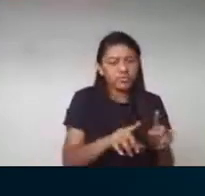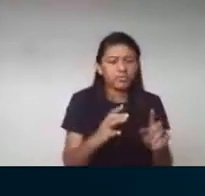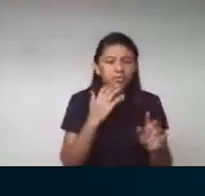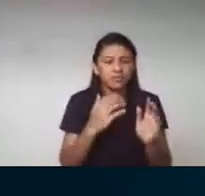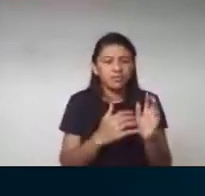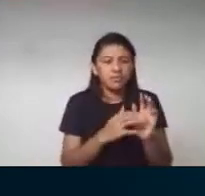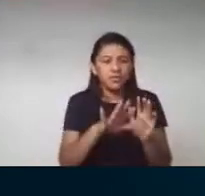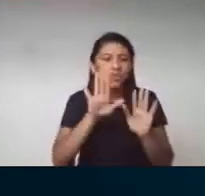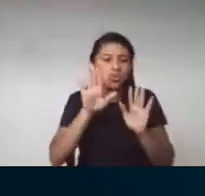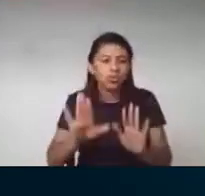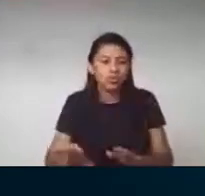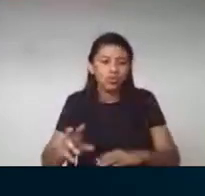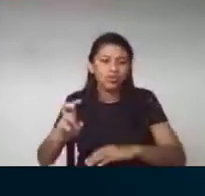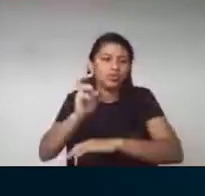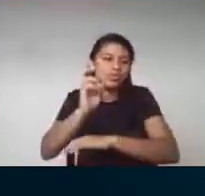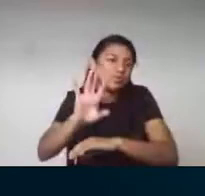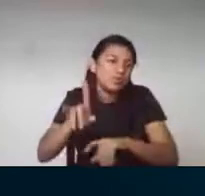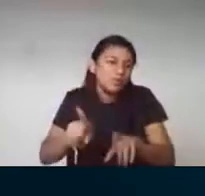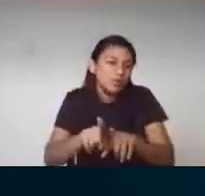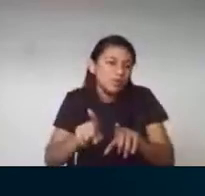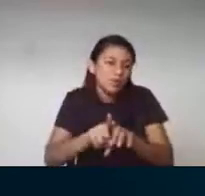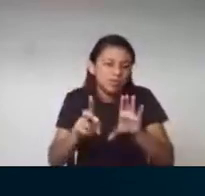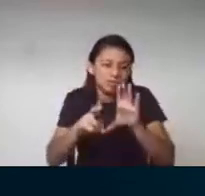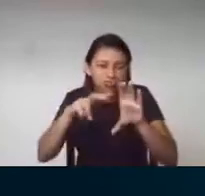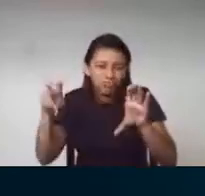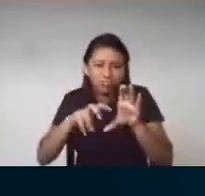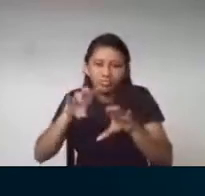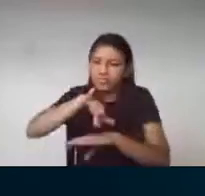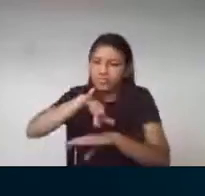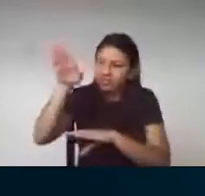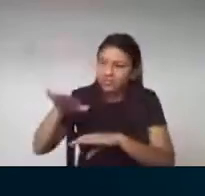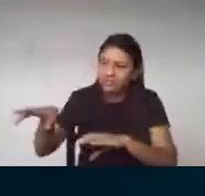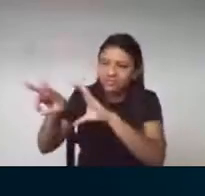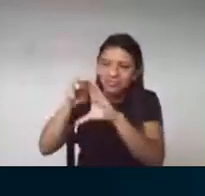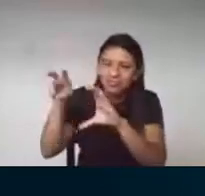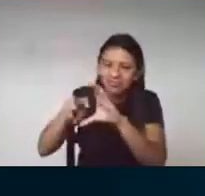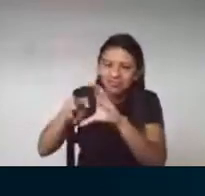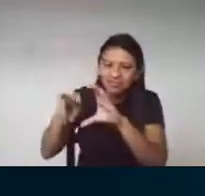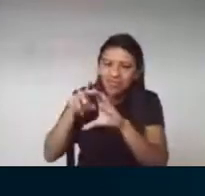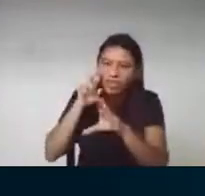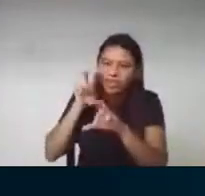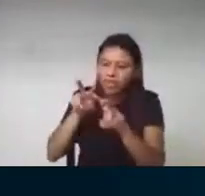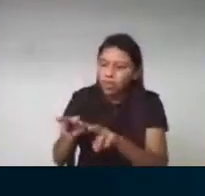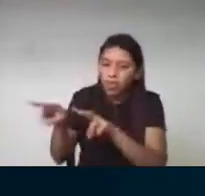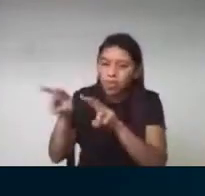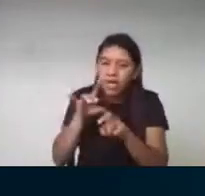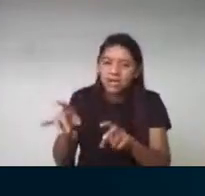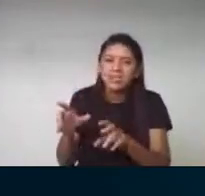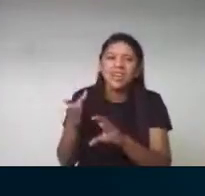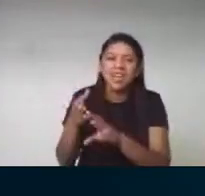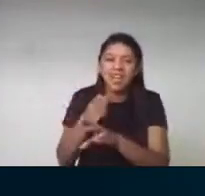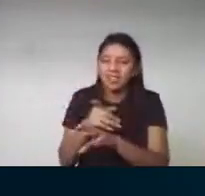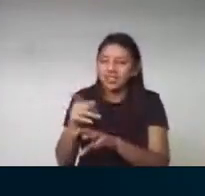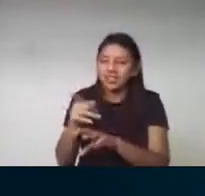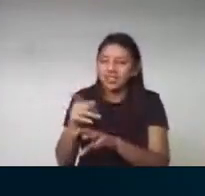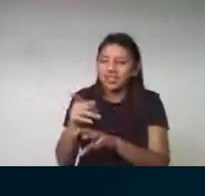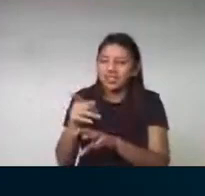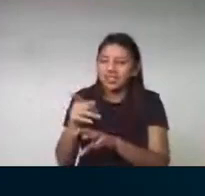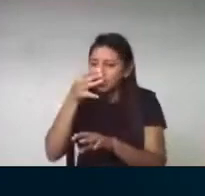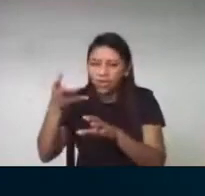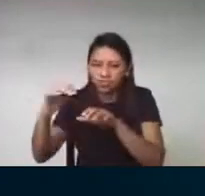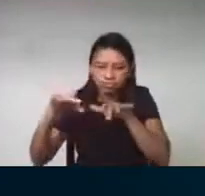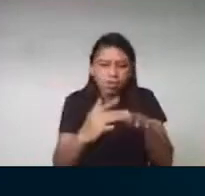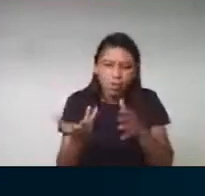para el modelamiento de la dispersión de contaminantes, contaminación atmosférica. También trabajamos en